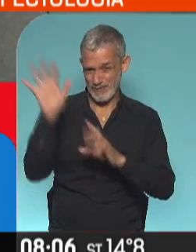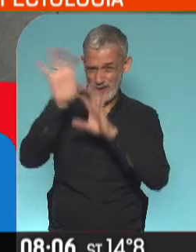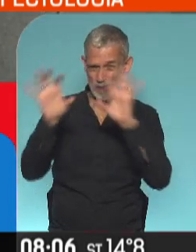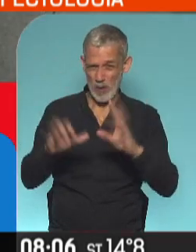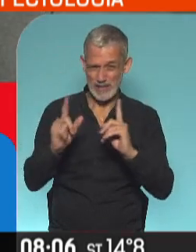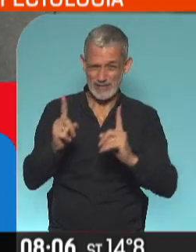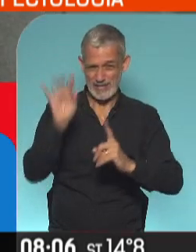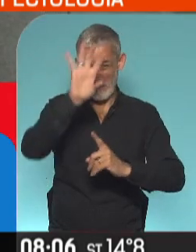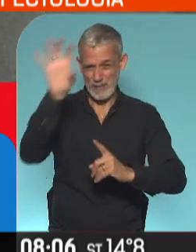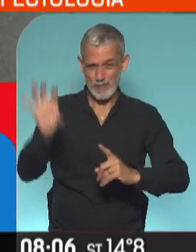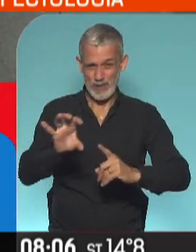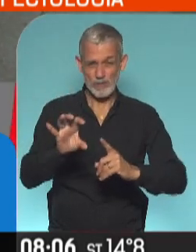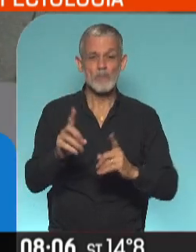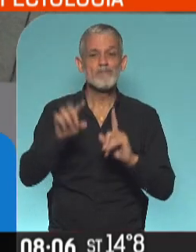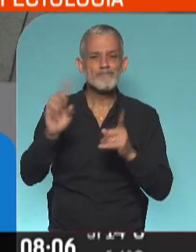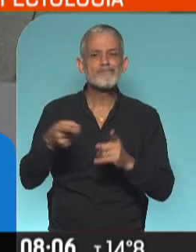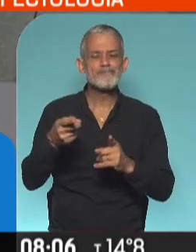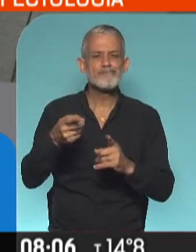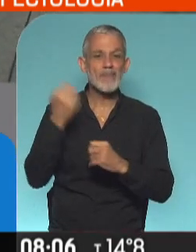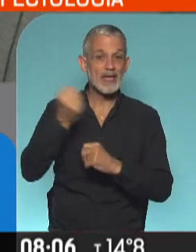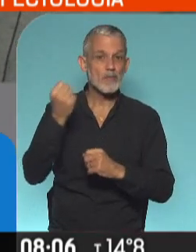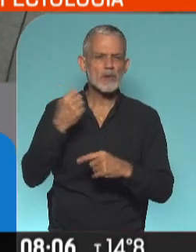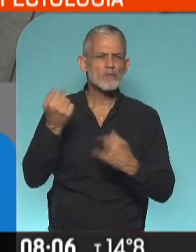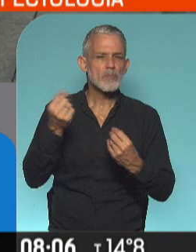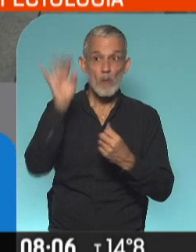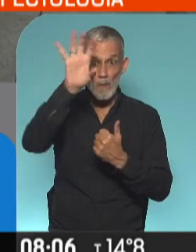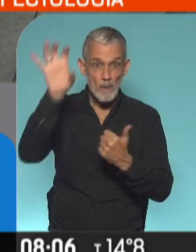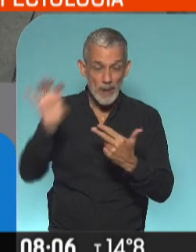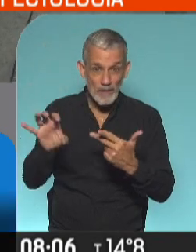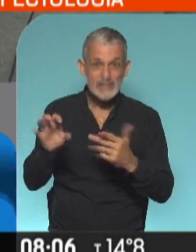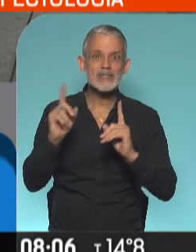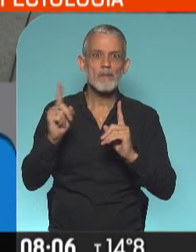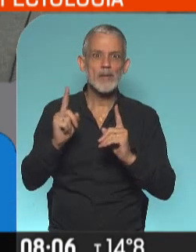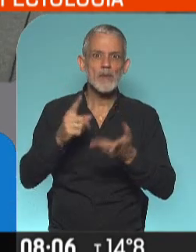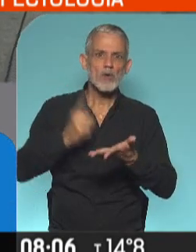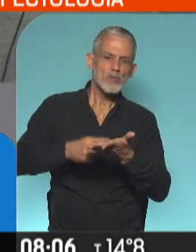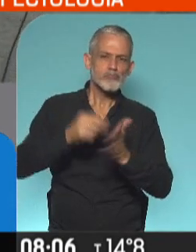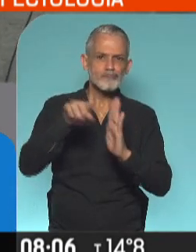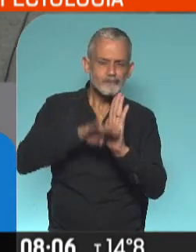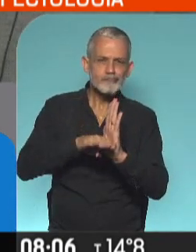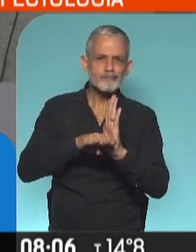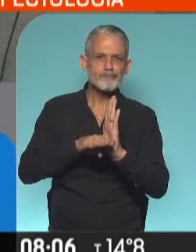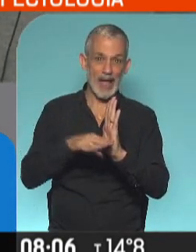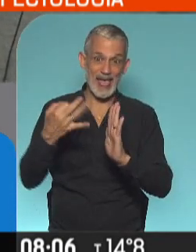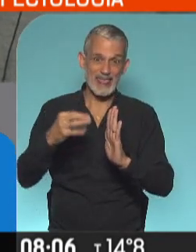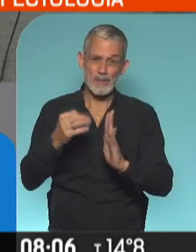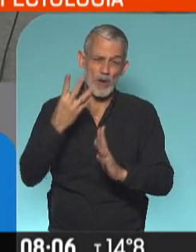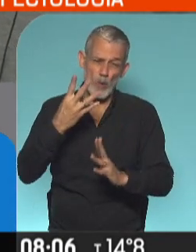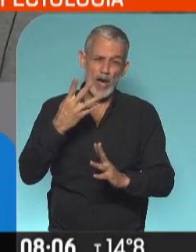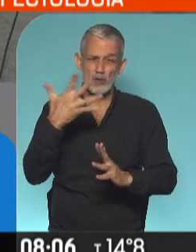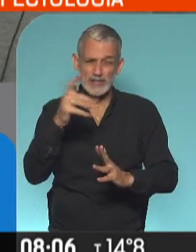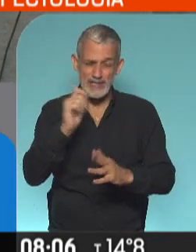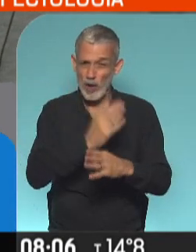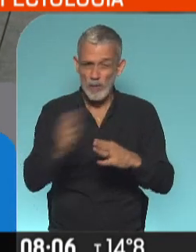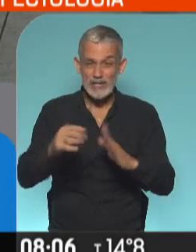eso es importante recordar en estas provincias que las mismas medidas que venimos diciendo hace 4 o 5 meses